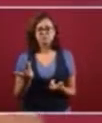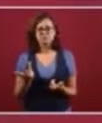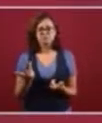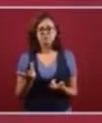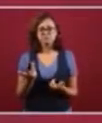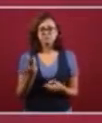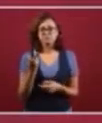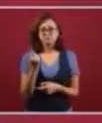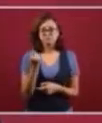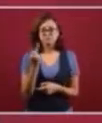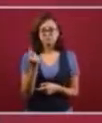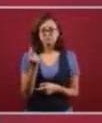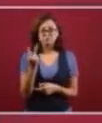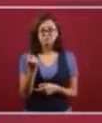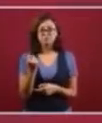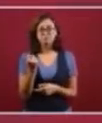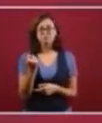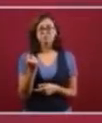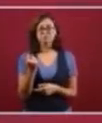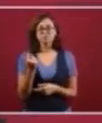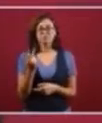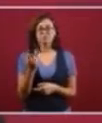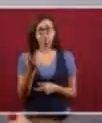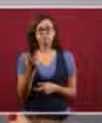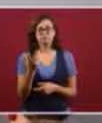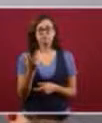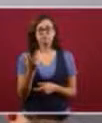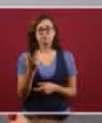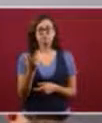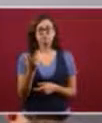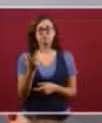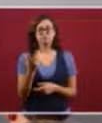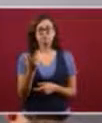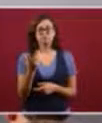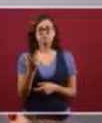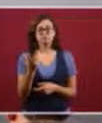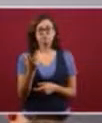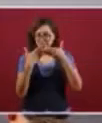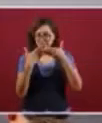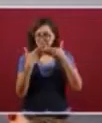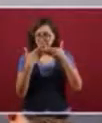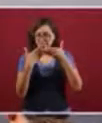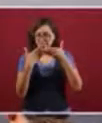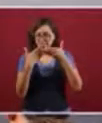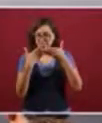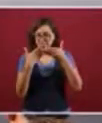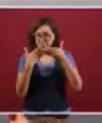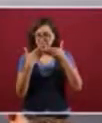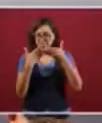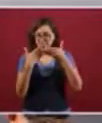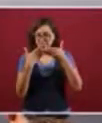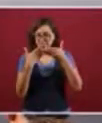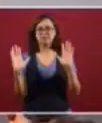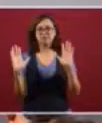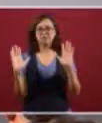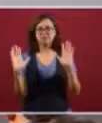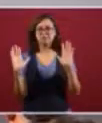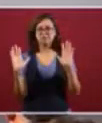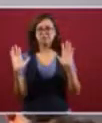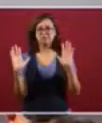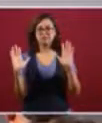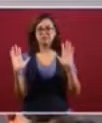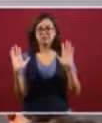televisoras si nos abrimos por completo y eso que ya estaba